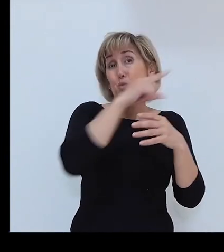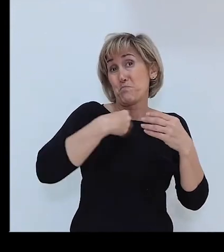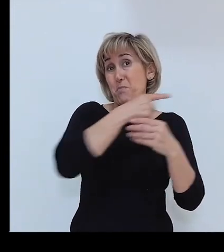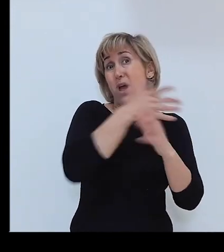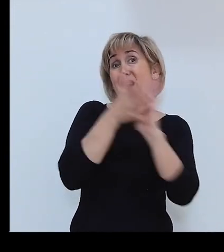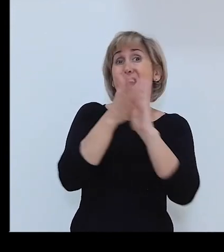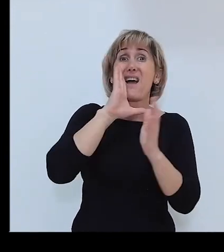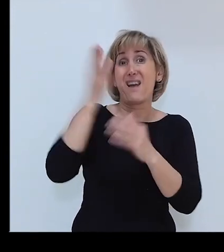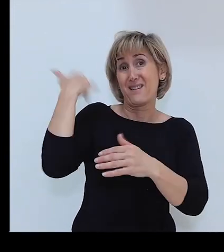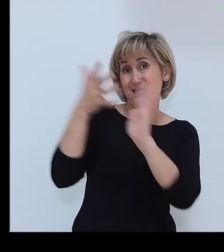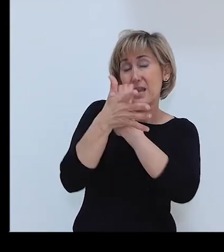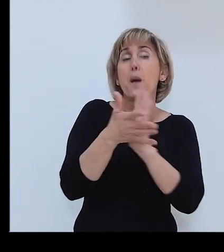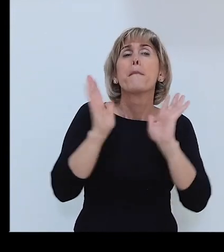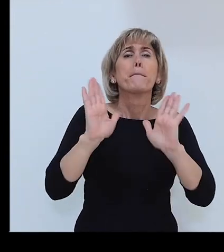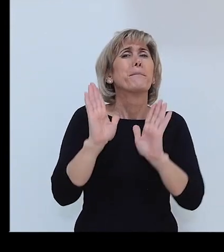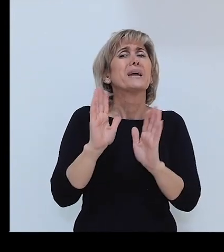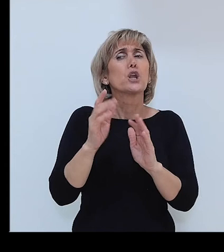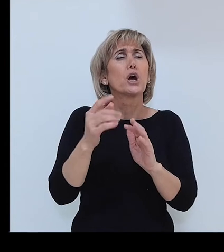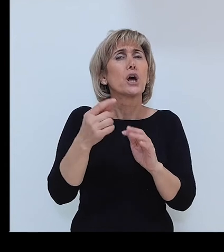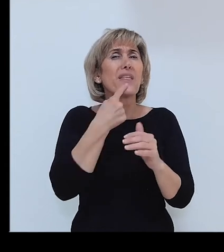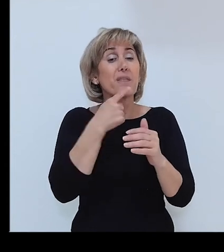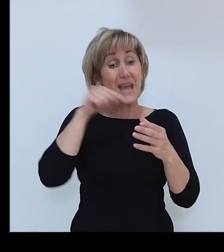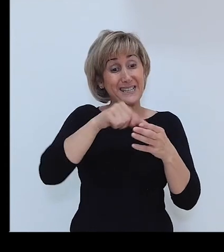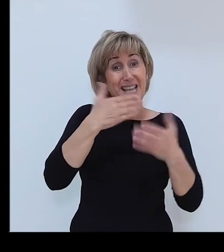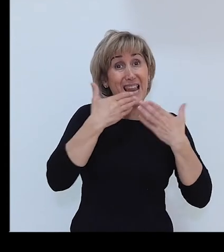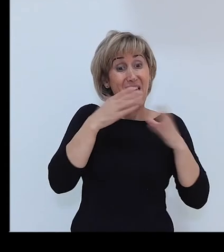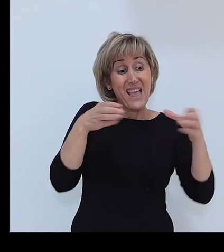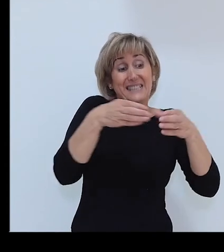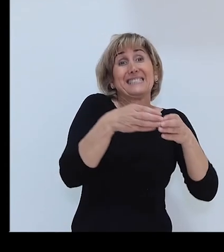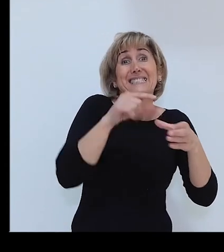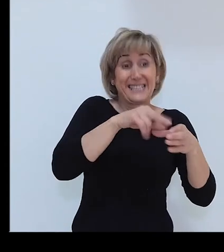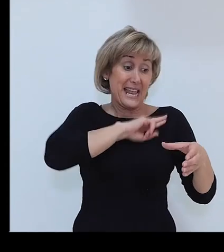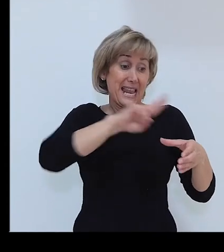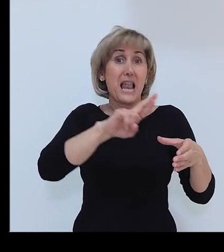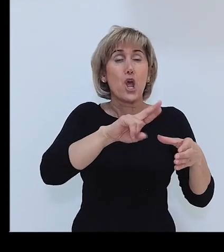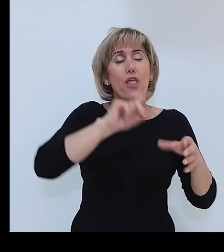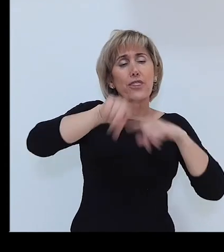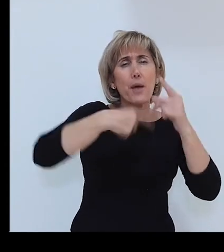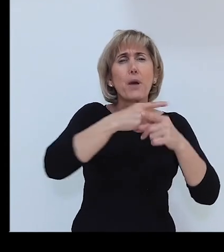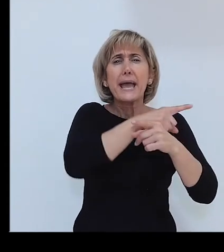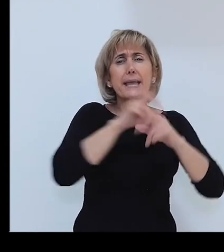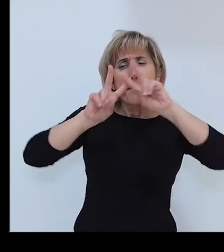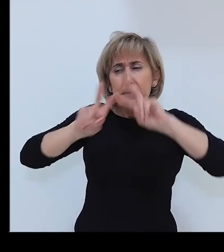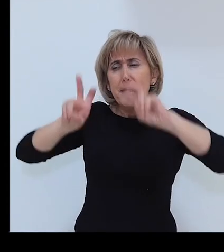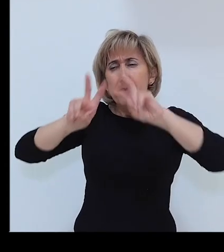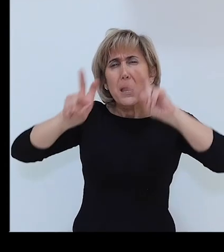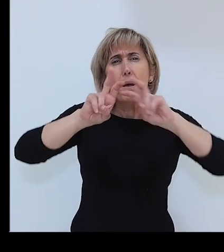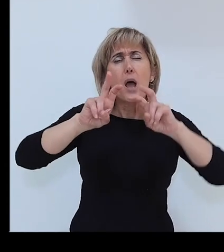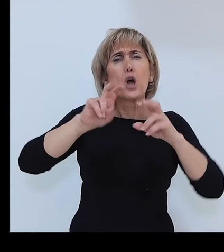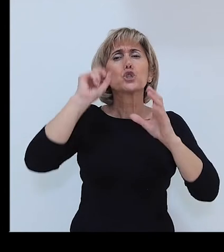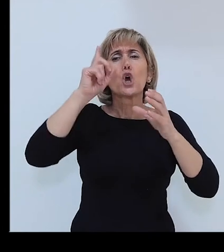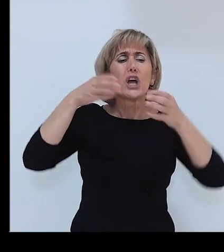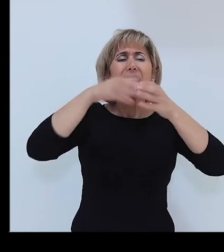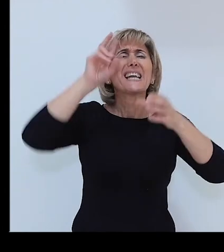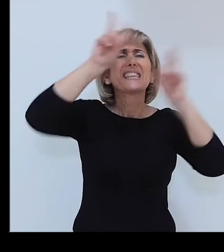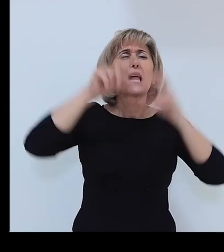que pertenecía, como tú has destacado, María José. Eso, pero luego, digamos, derivó a buscar